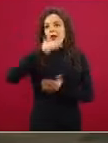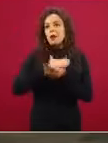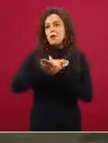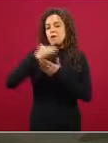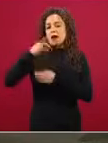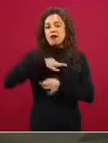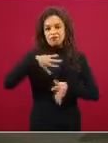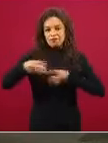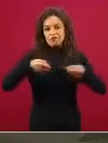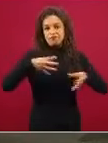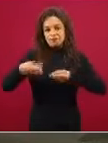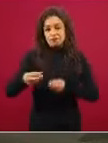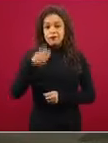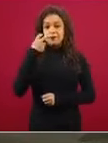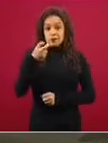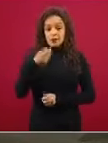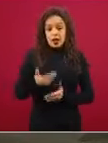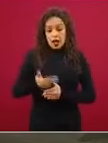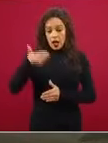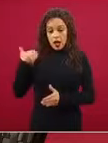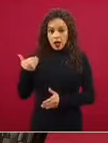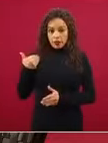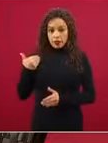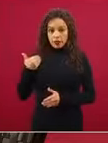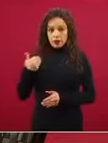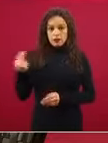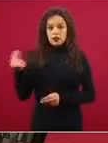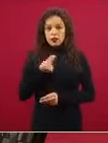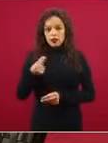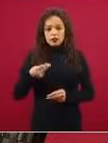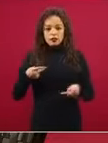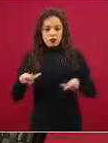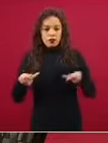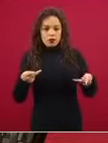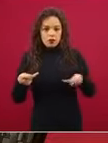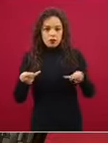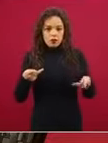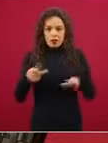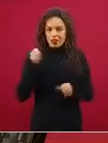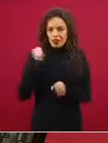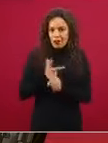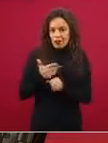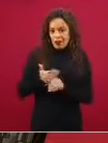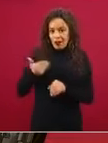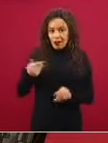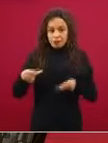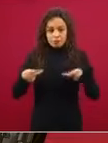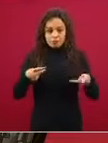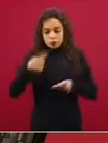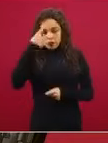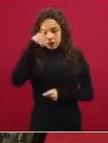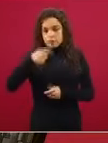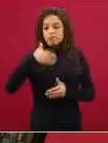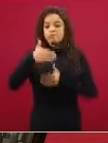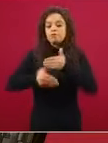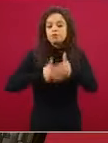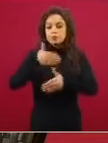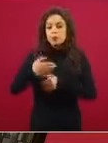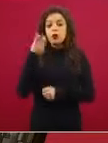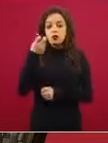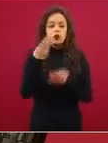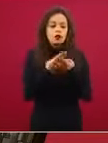habíamos planeado también desde el origen y que tienen que ver con la suspensión temporal de los trabajos, la